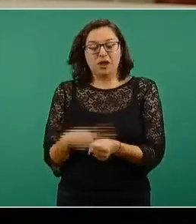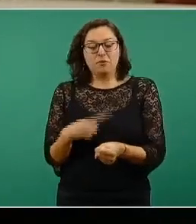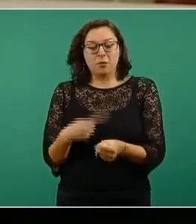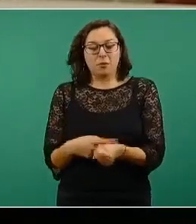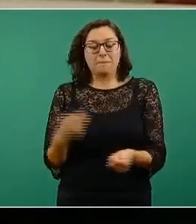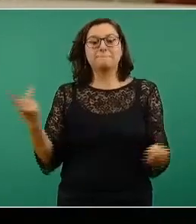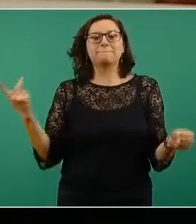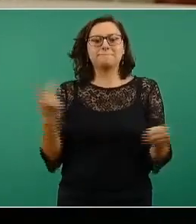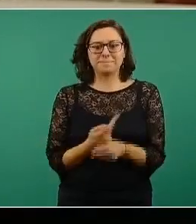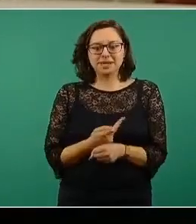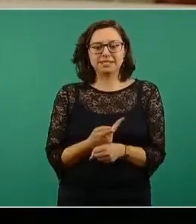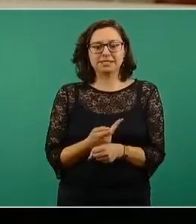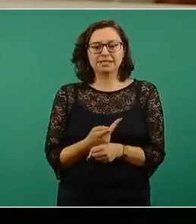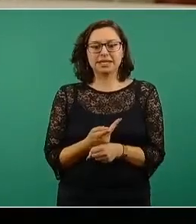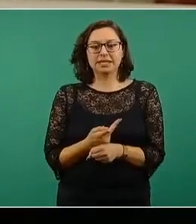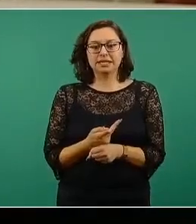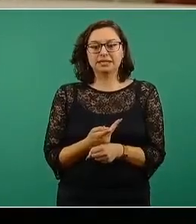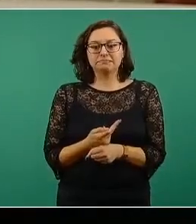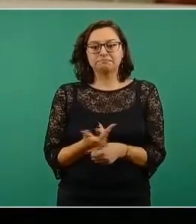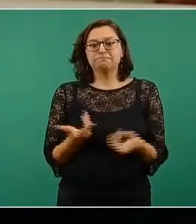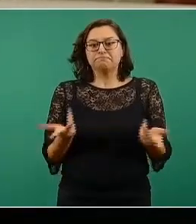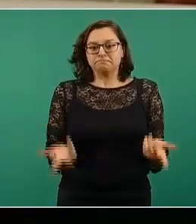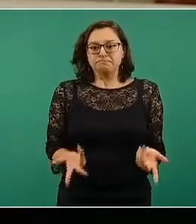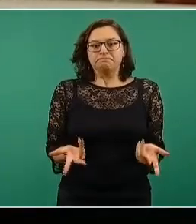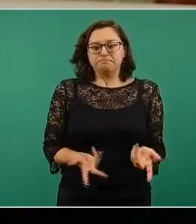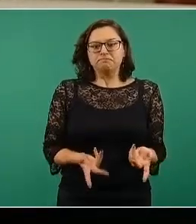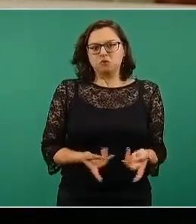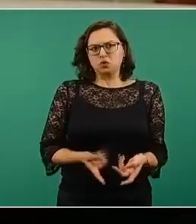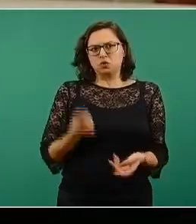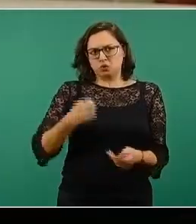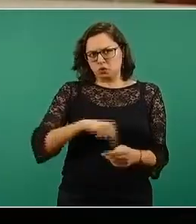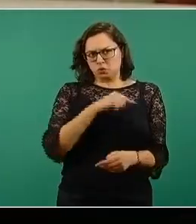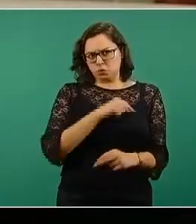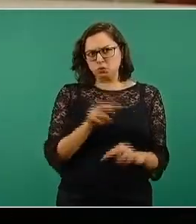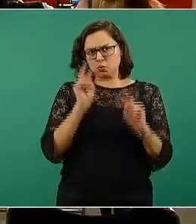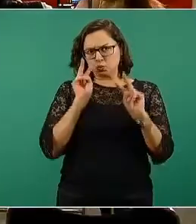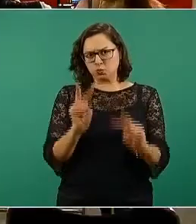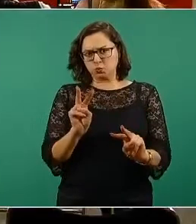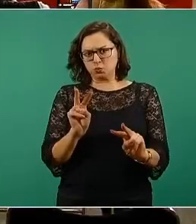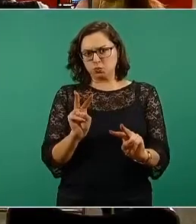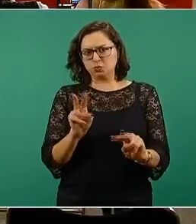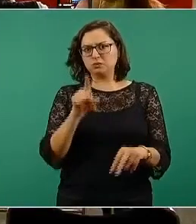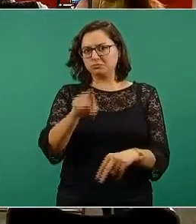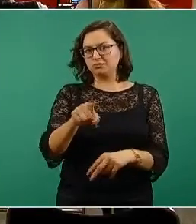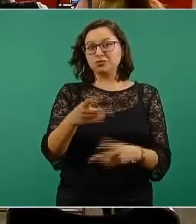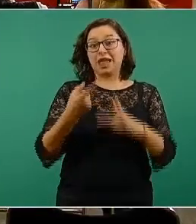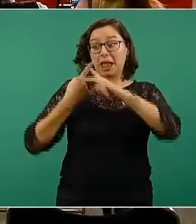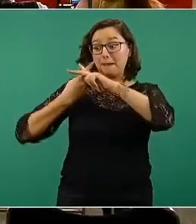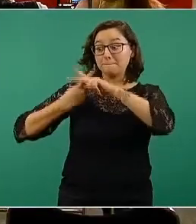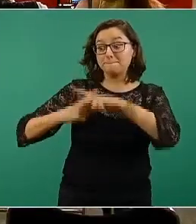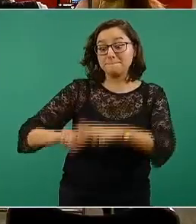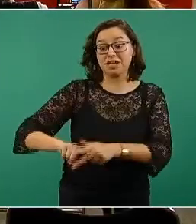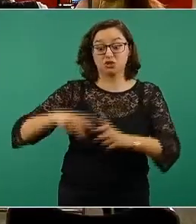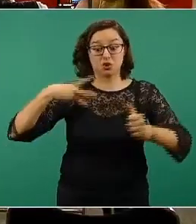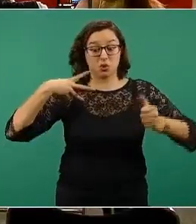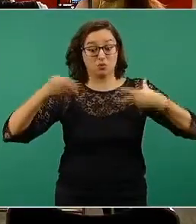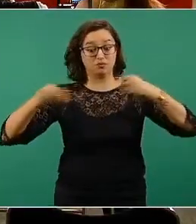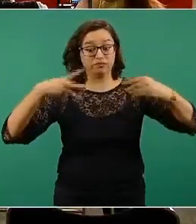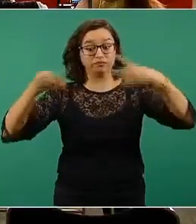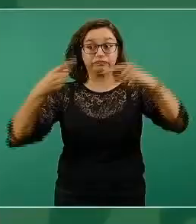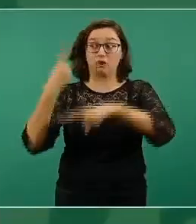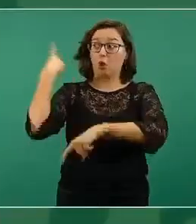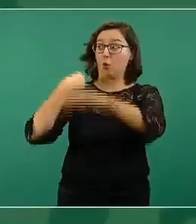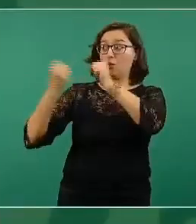estamos viendo precisamente cómo ustedes han enfrentado lo que no había y lo que fueron aprendiendo, bueno,